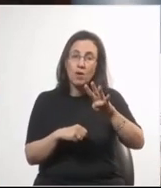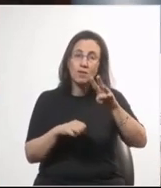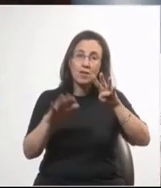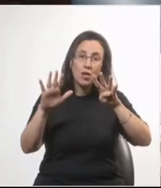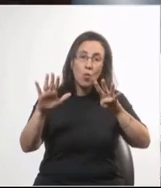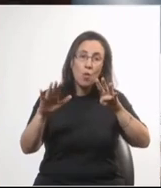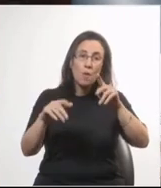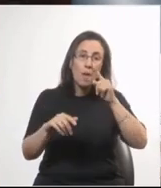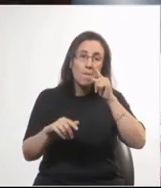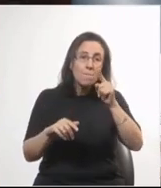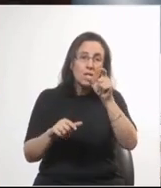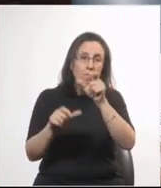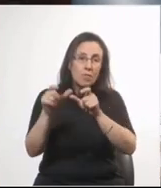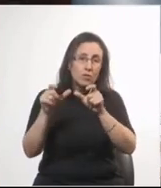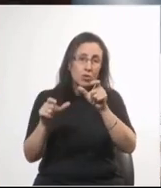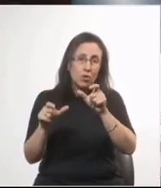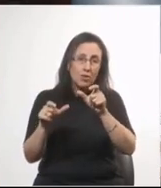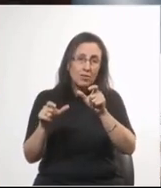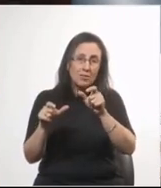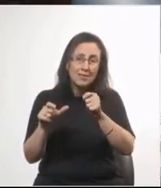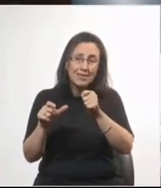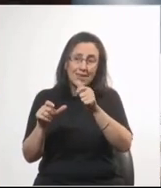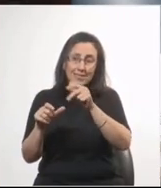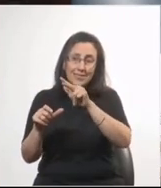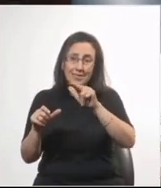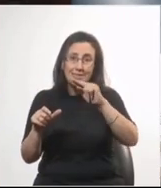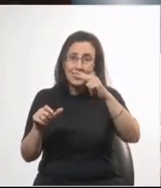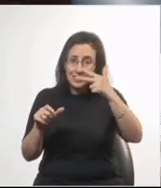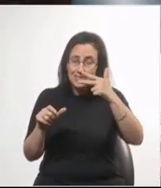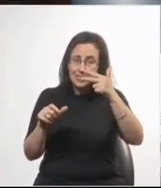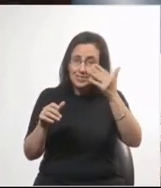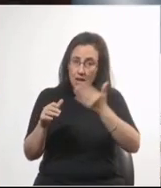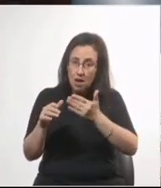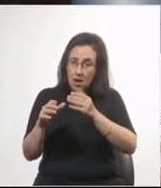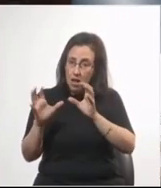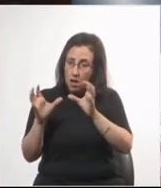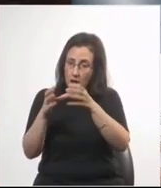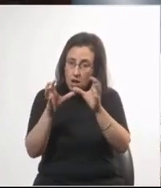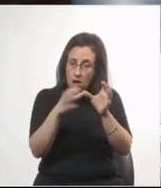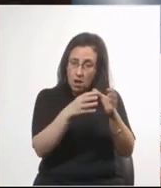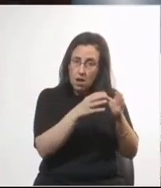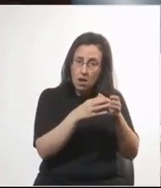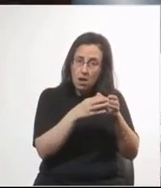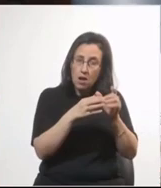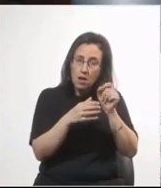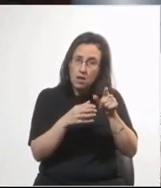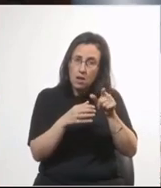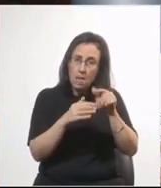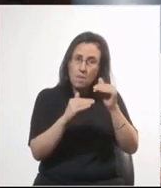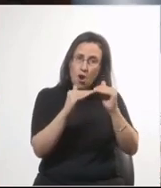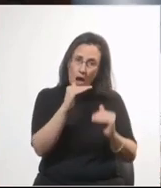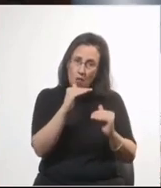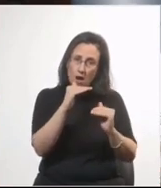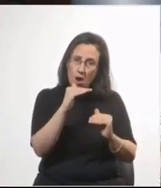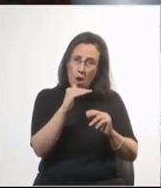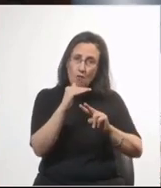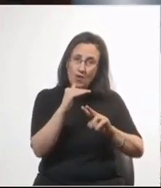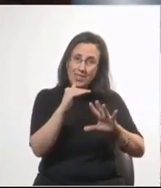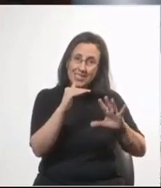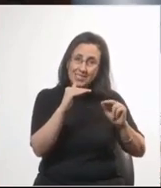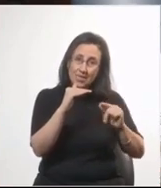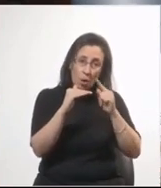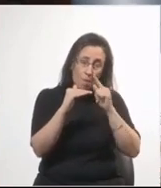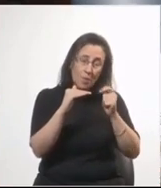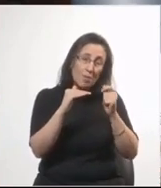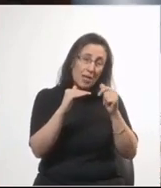la tercera parte de todas las personas ocupadas, que percibieron ingresos por debajo de los 25.000 pesos